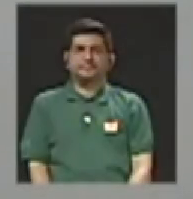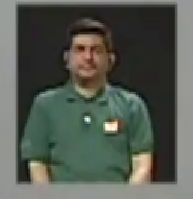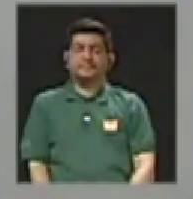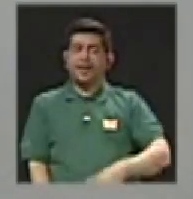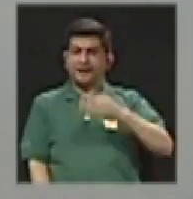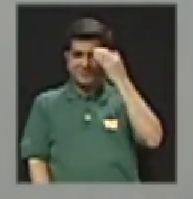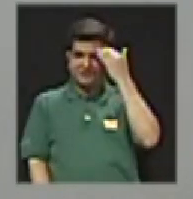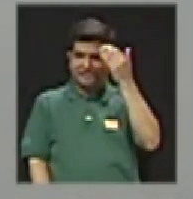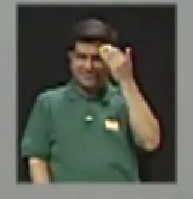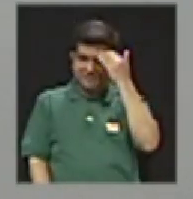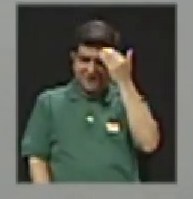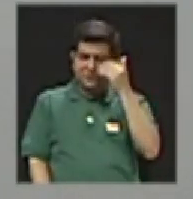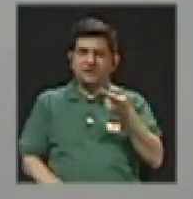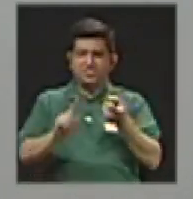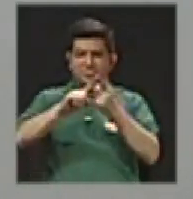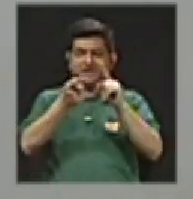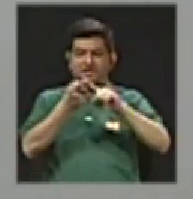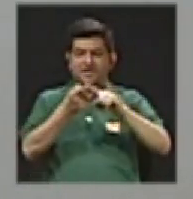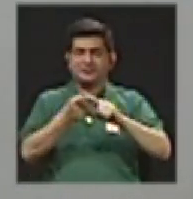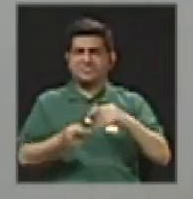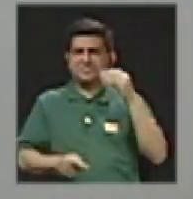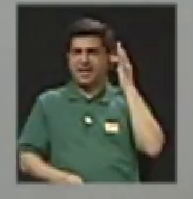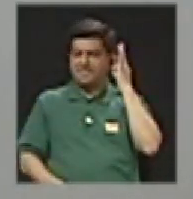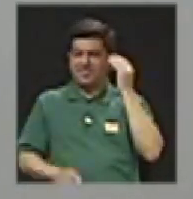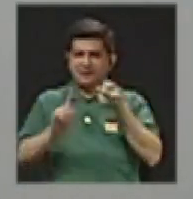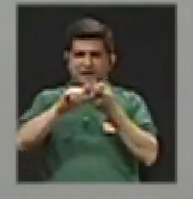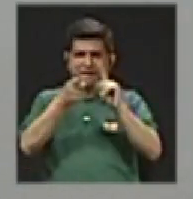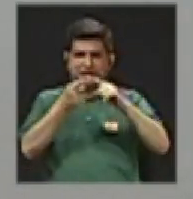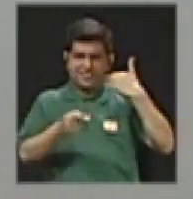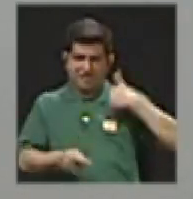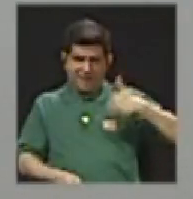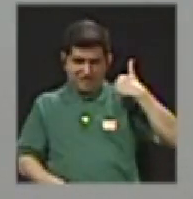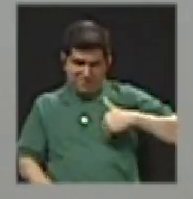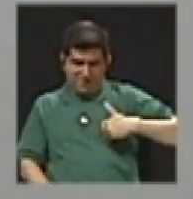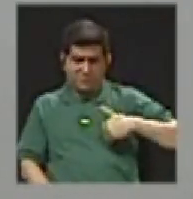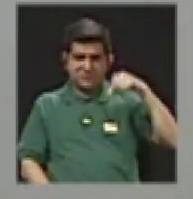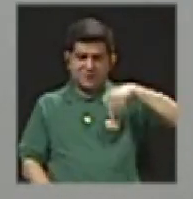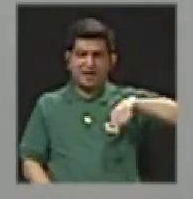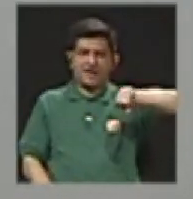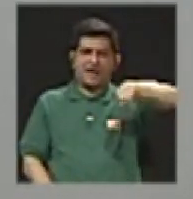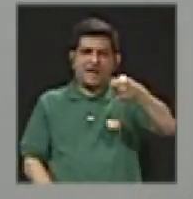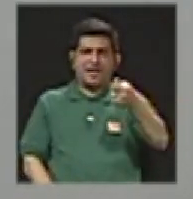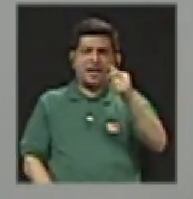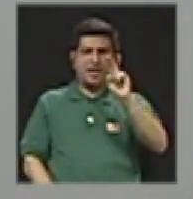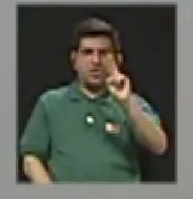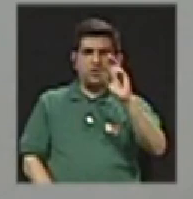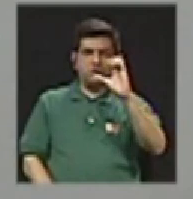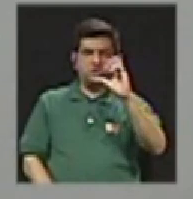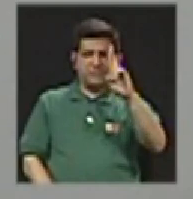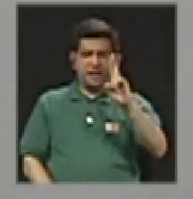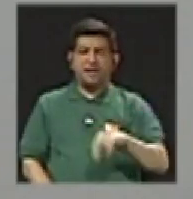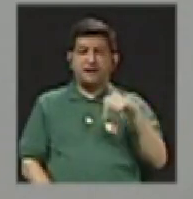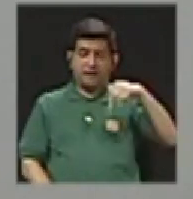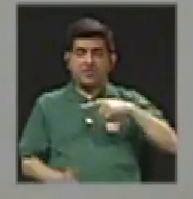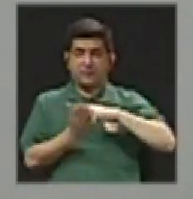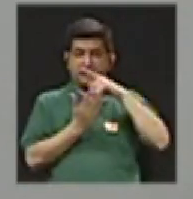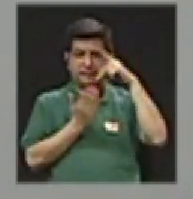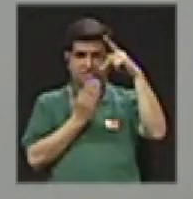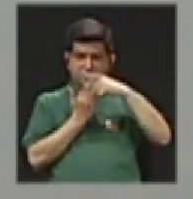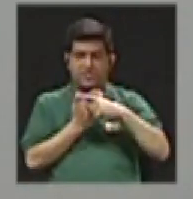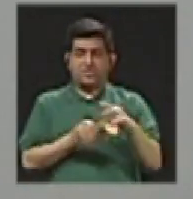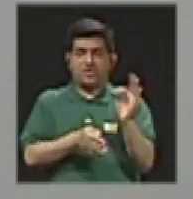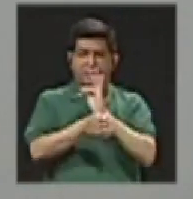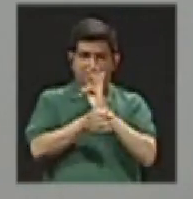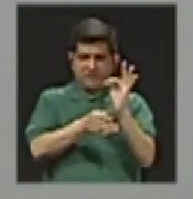Les saludamos, amigas y amigos, desde Canal UCR, este medio televisivo universitario que